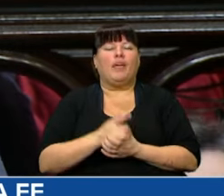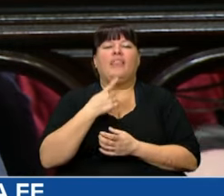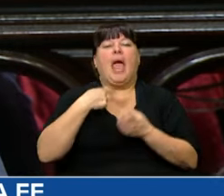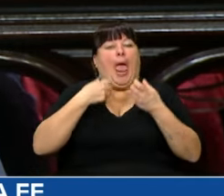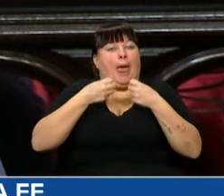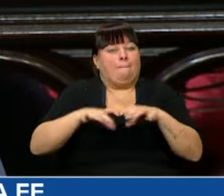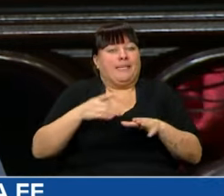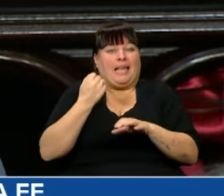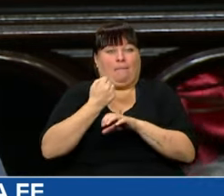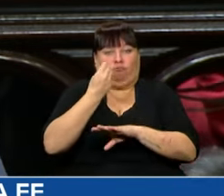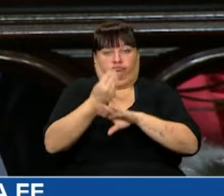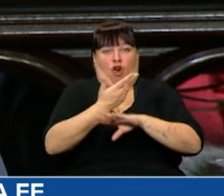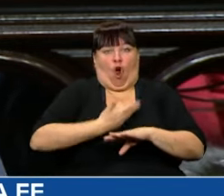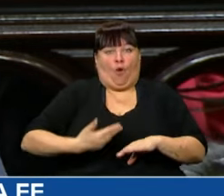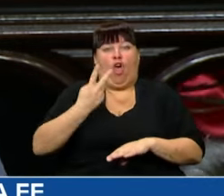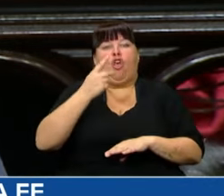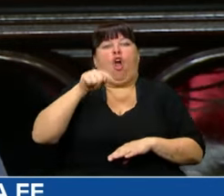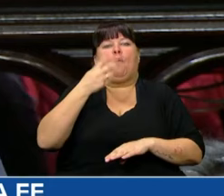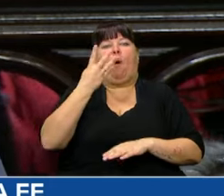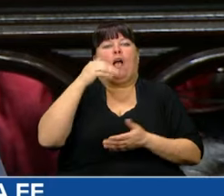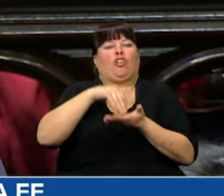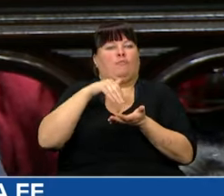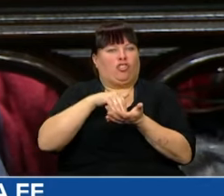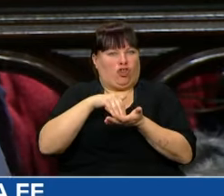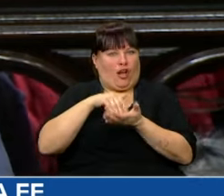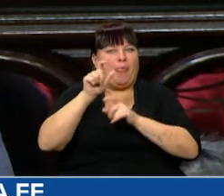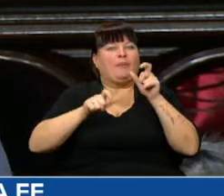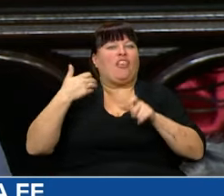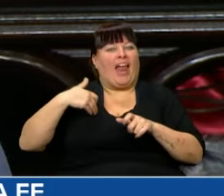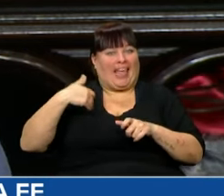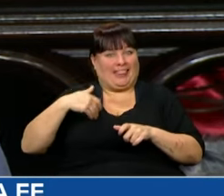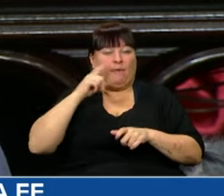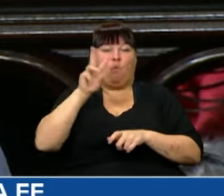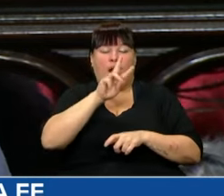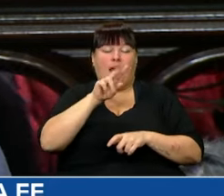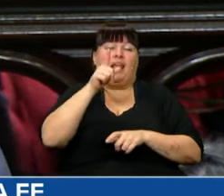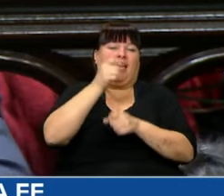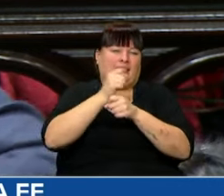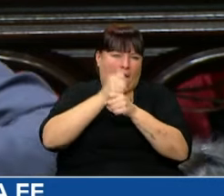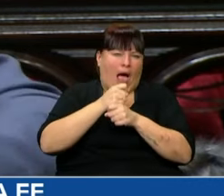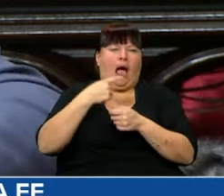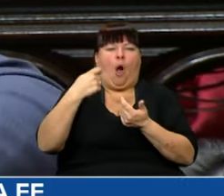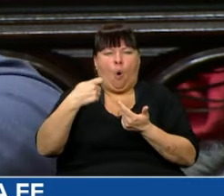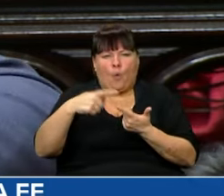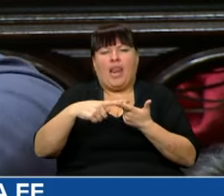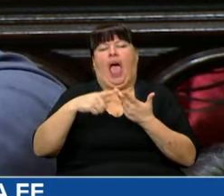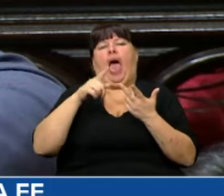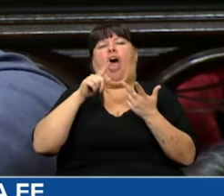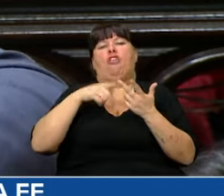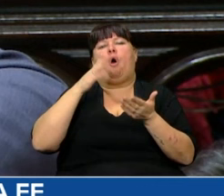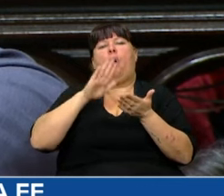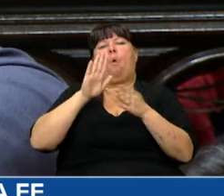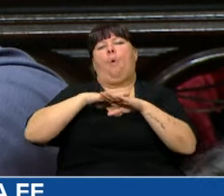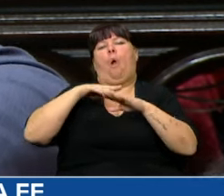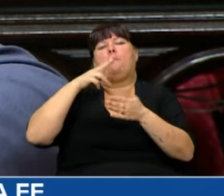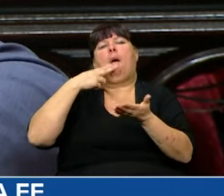iniciamos este gobierno con 2,4 millones de argentinos y de argentinas, trabajadores, trabajadoras, jubilados, alcanzados por este